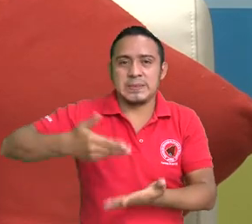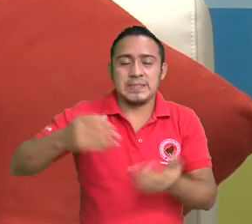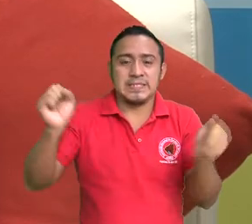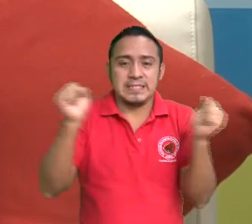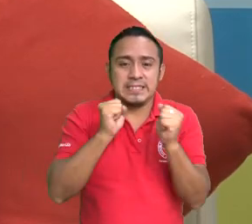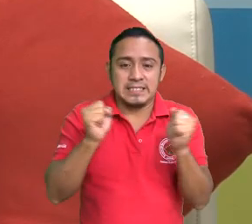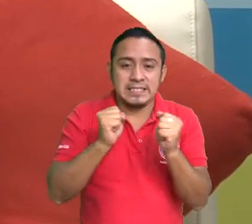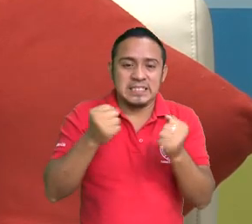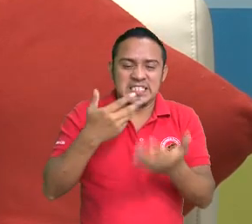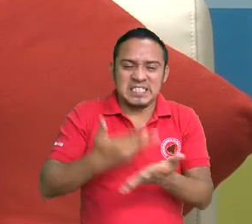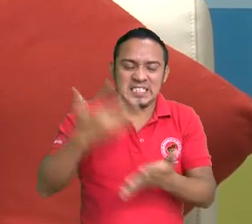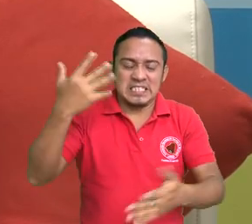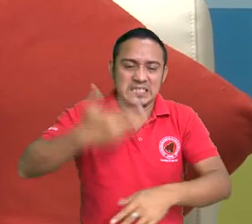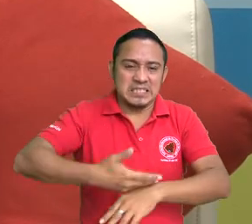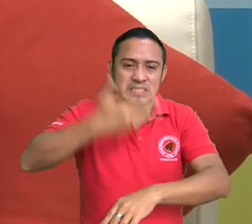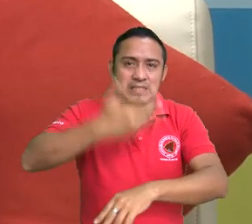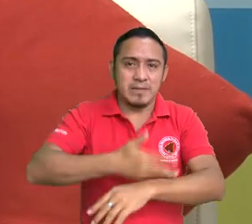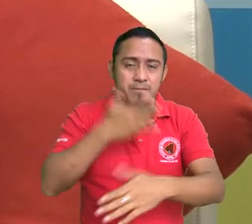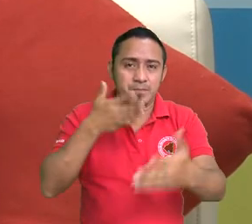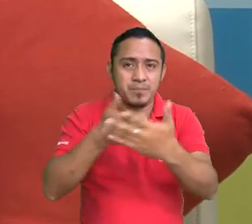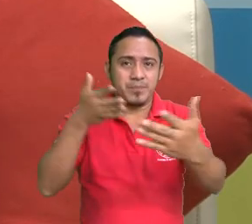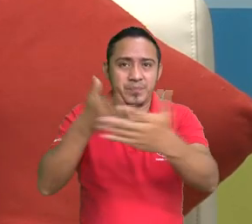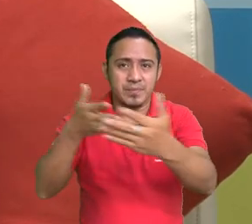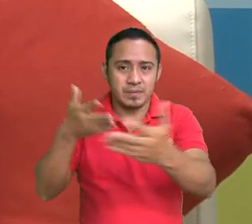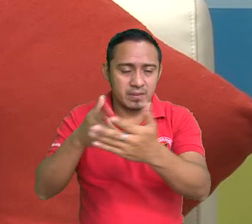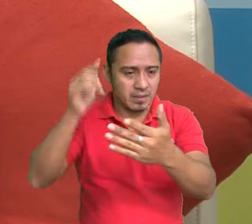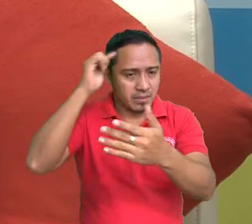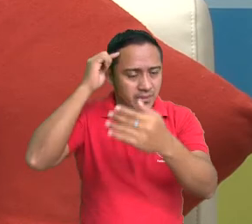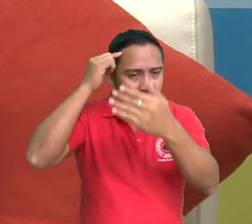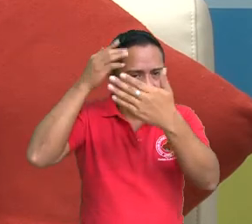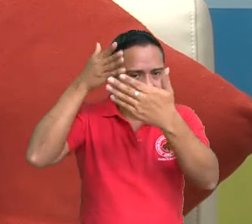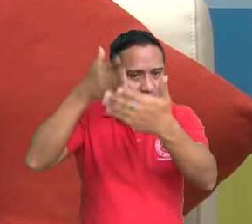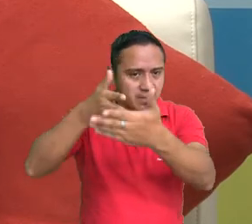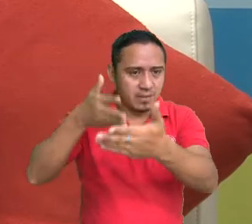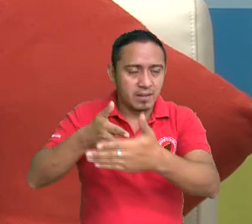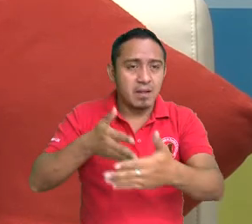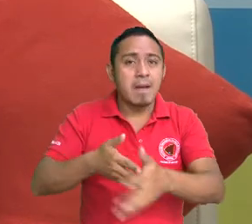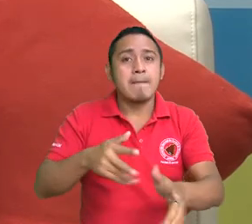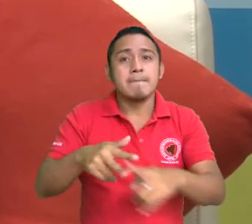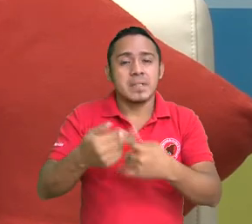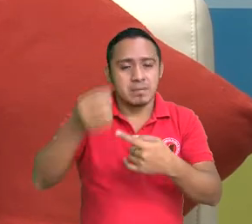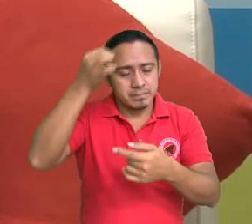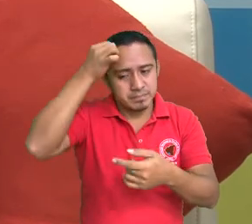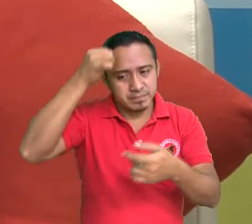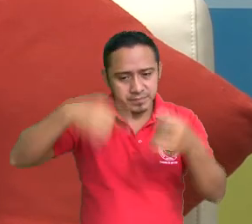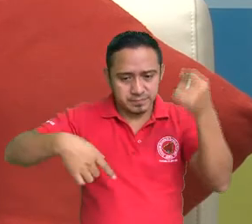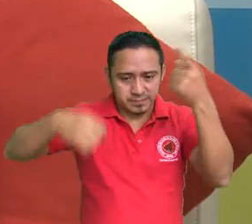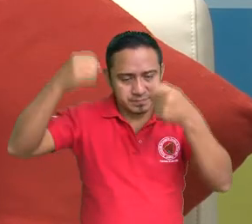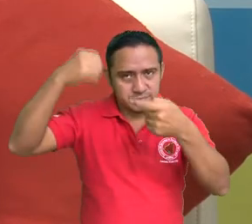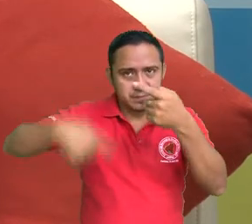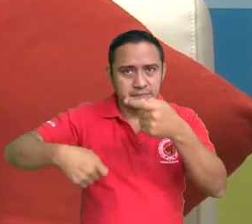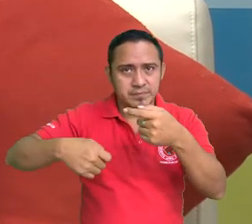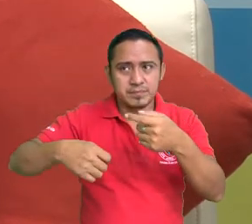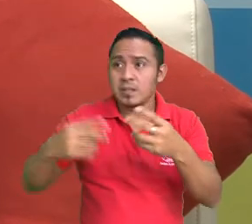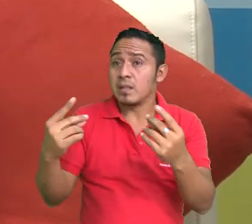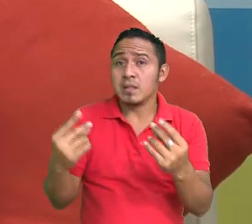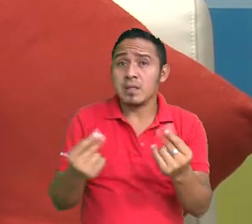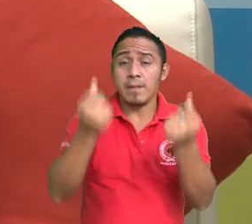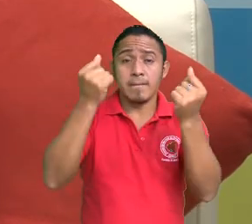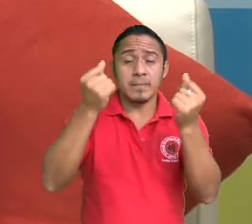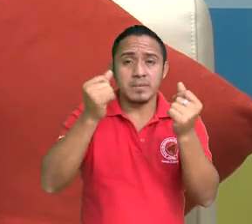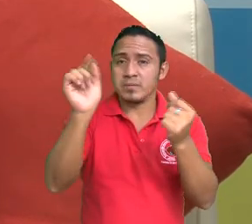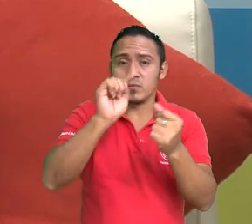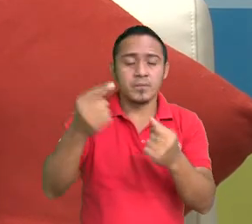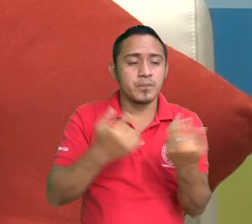la enfermedad detienen los ciclos de crecimiento del pelo y uno empieza a perderlo. Pero la pérdida no es inmediata, como yo te